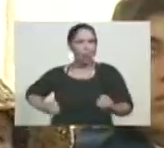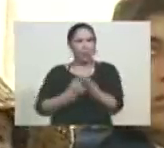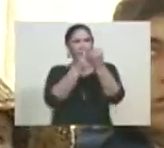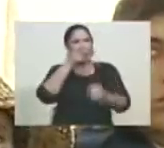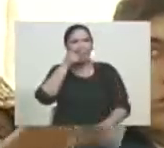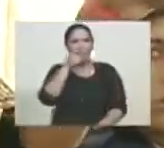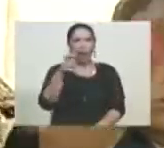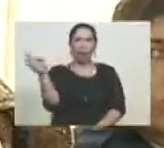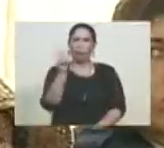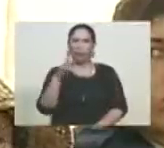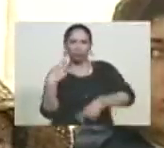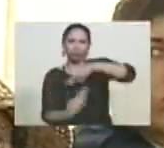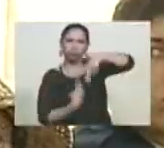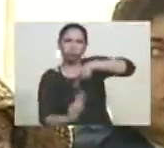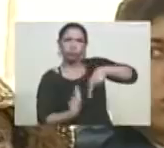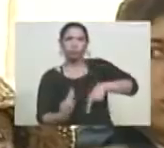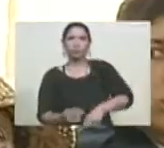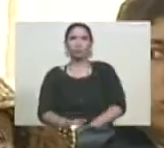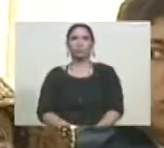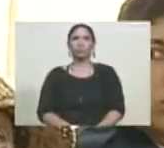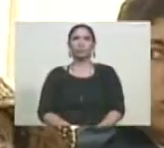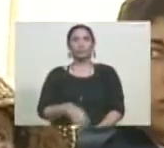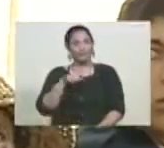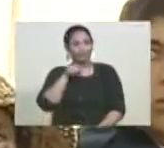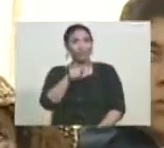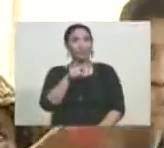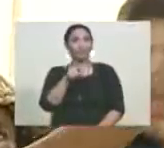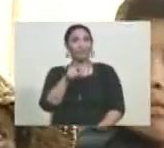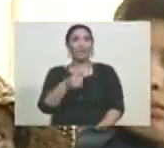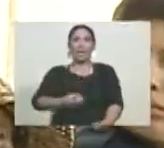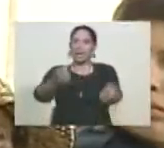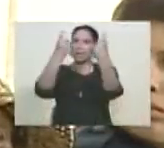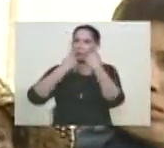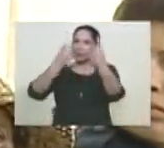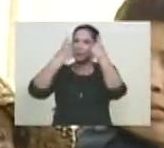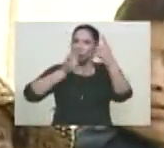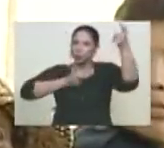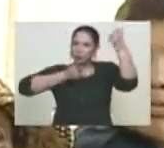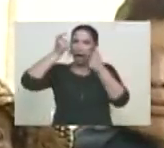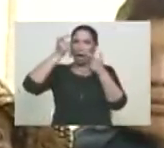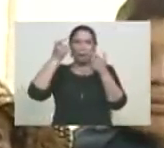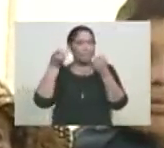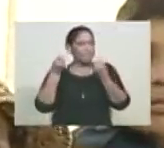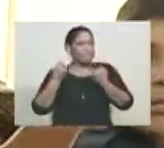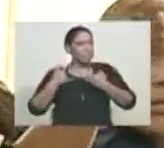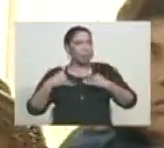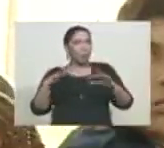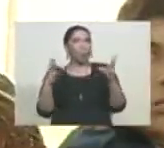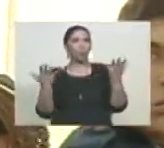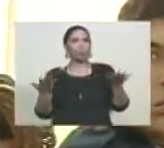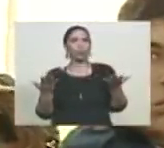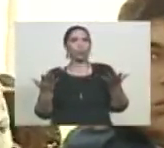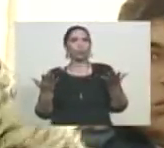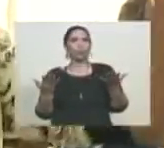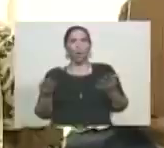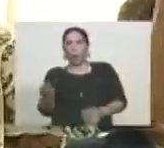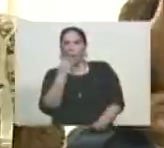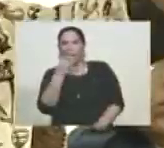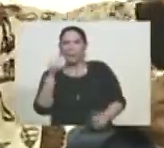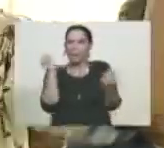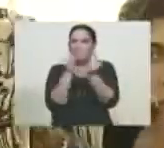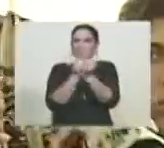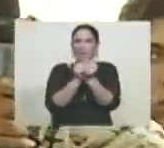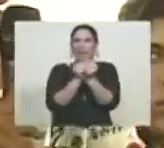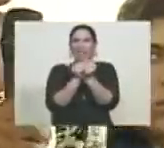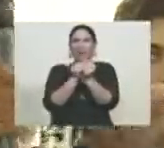pueblo venezolano, a la revolución, porque para eso nos enseñó el comandante Chávez. Comeremos piedra, pero